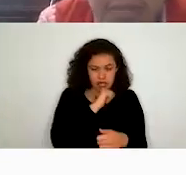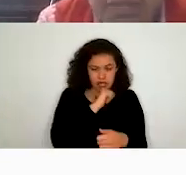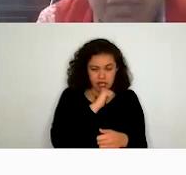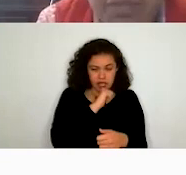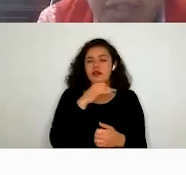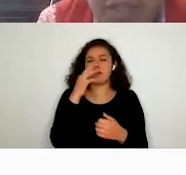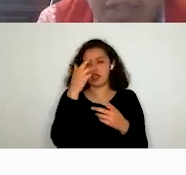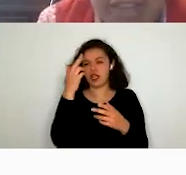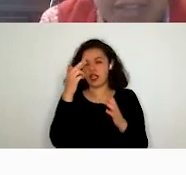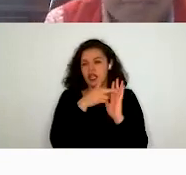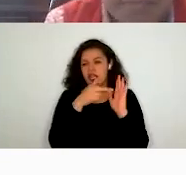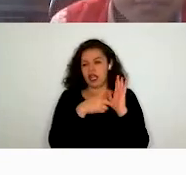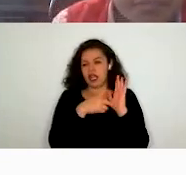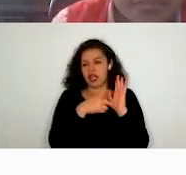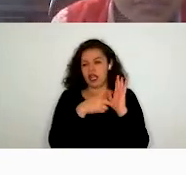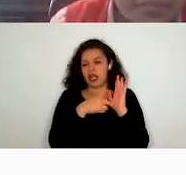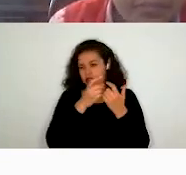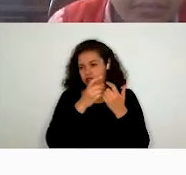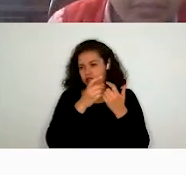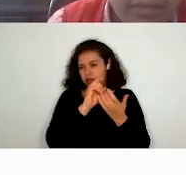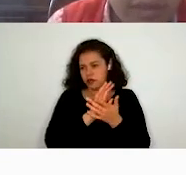requieran las personas con discapacidad.